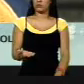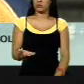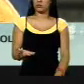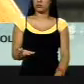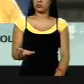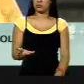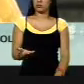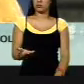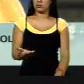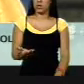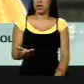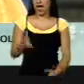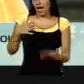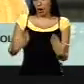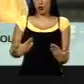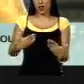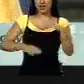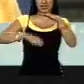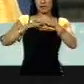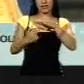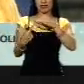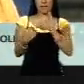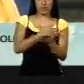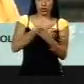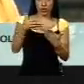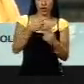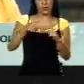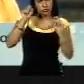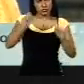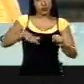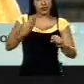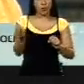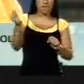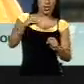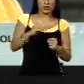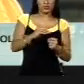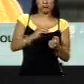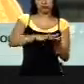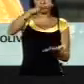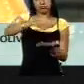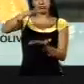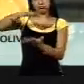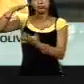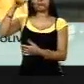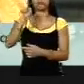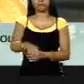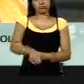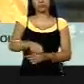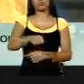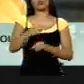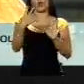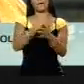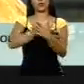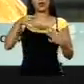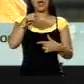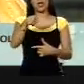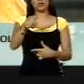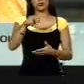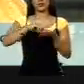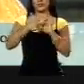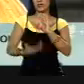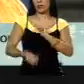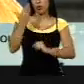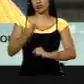Bueno, eso es demasiado importante, ¿no? Así es. La garantía hacia el mundo, pues, de lo que es nuestra